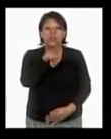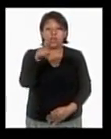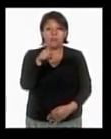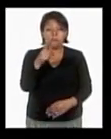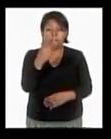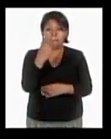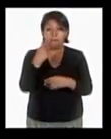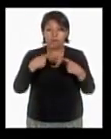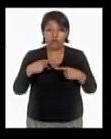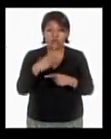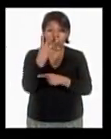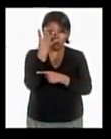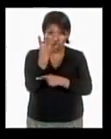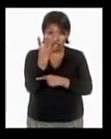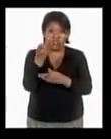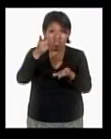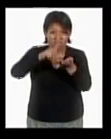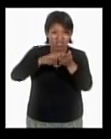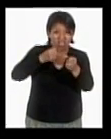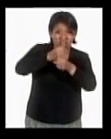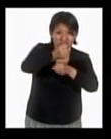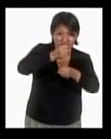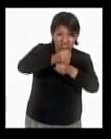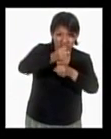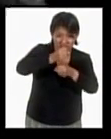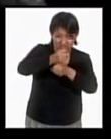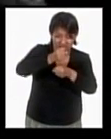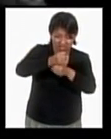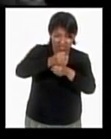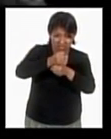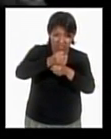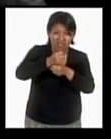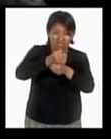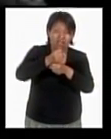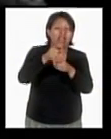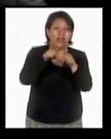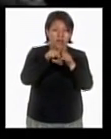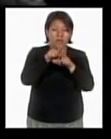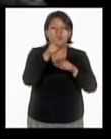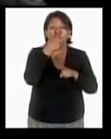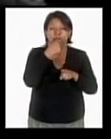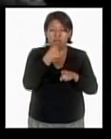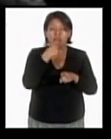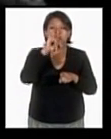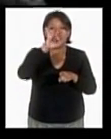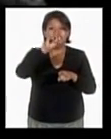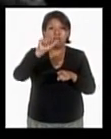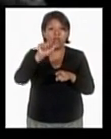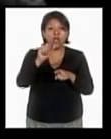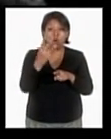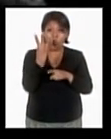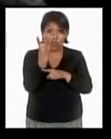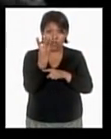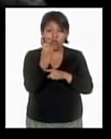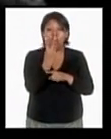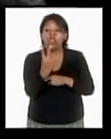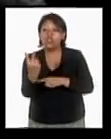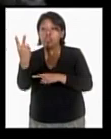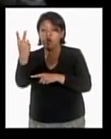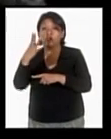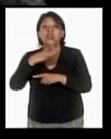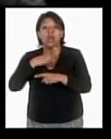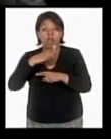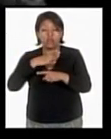4 policías que participaron en la agresión de nuestro hermano Isaac Echenedú, solo 2 que están en un